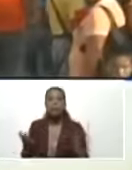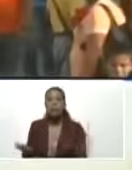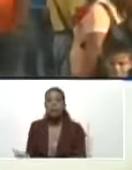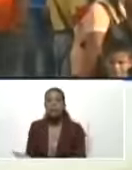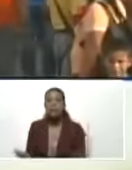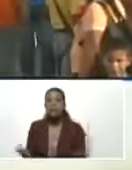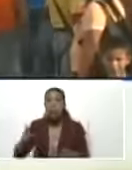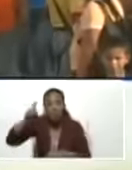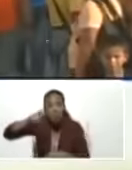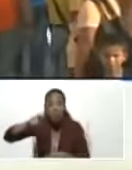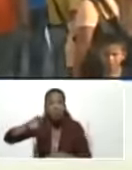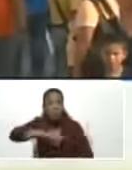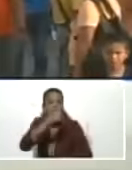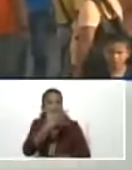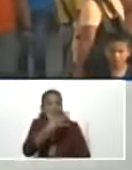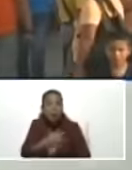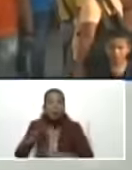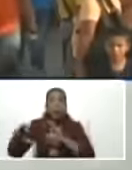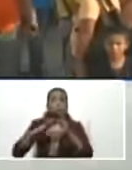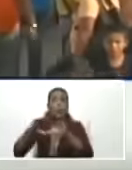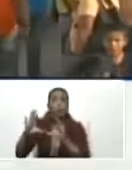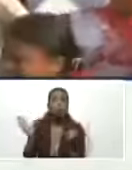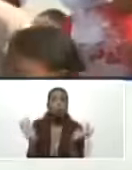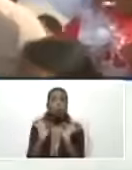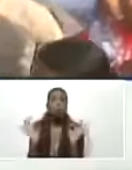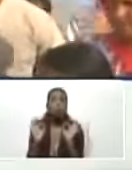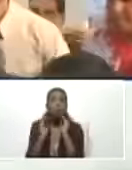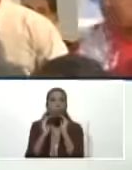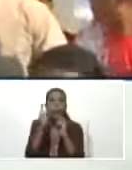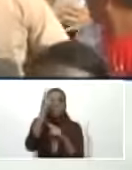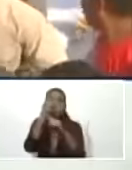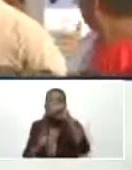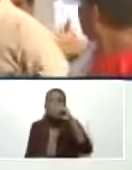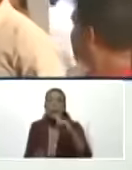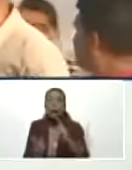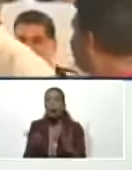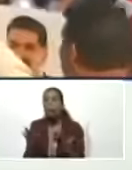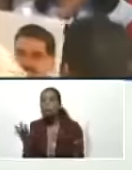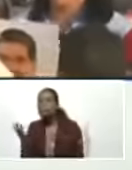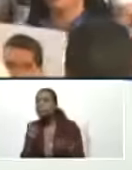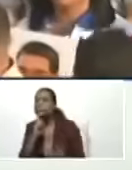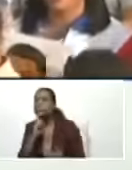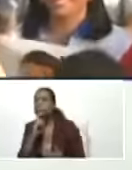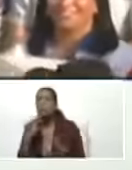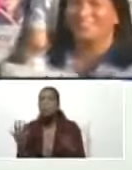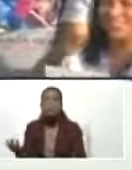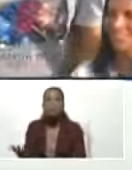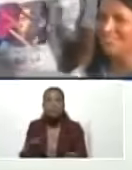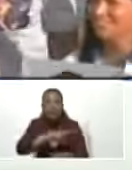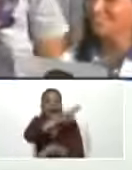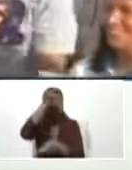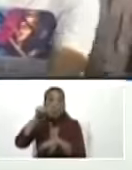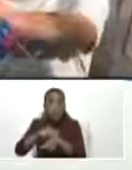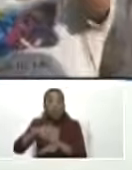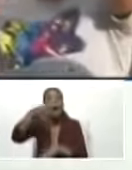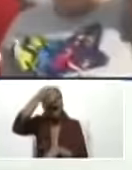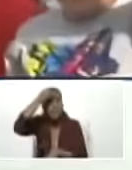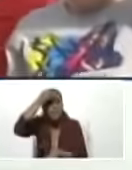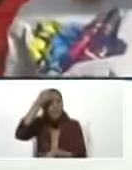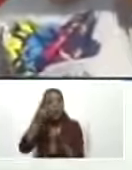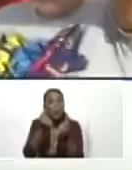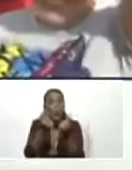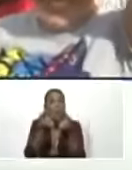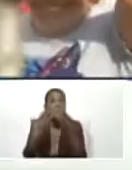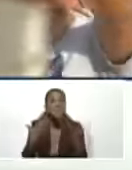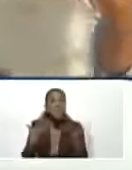Y lo que debería ser más fácil, que es comunicarlo, queda por la mitad. Nosotros a nivel nacional hemos aprendido en la economía